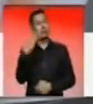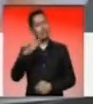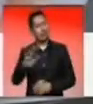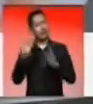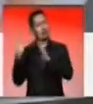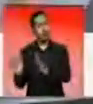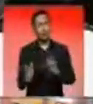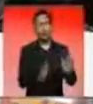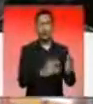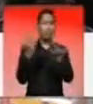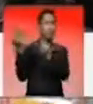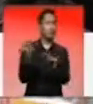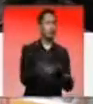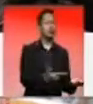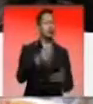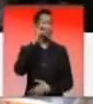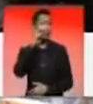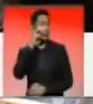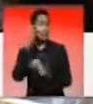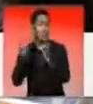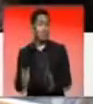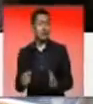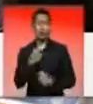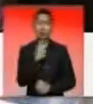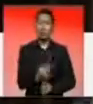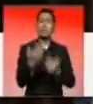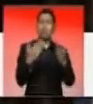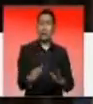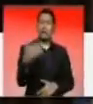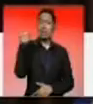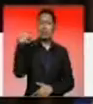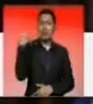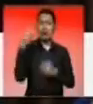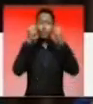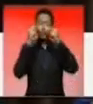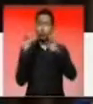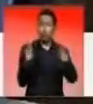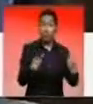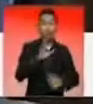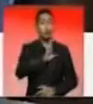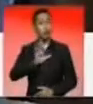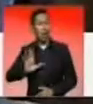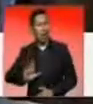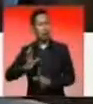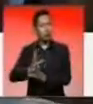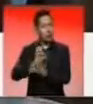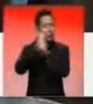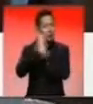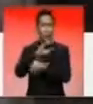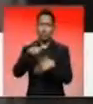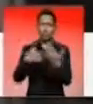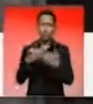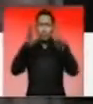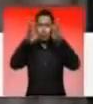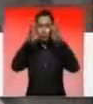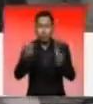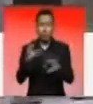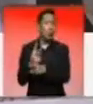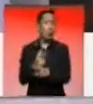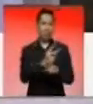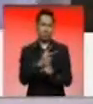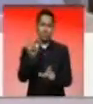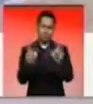para recibir a los turistas. Asegura que cuenta con efectivos planes de contingencia y seguridad para cuidar a